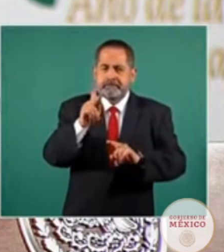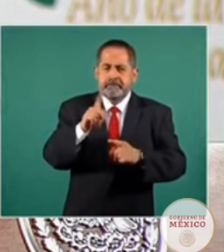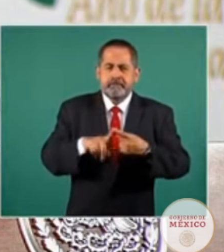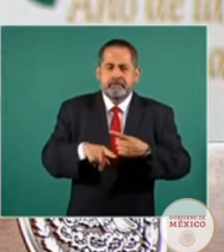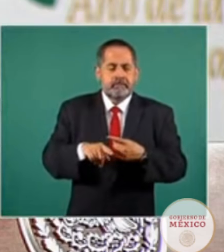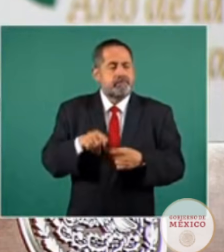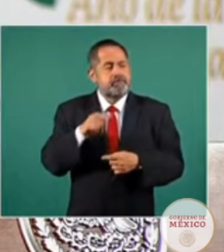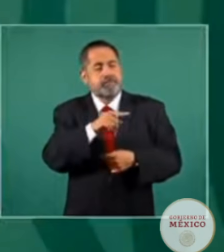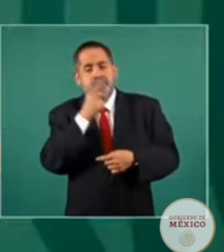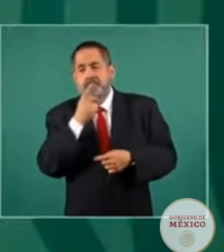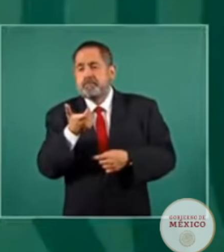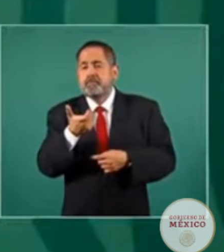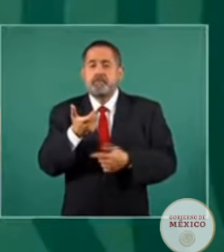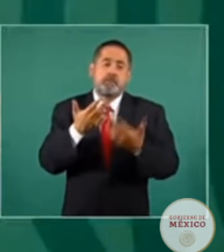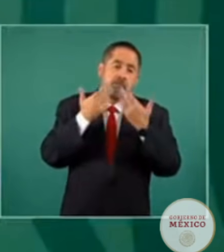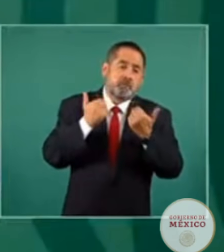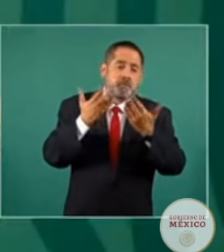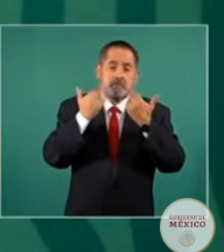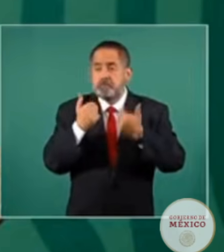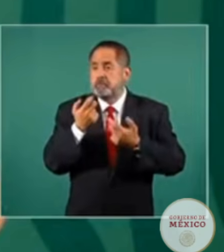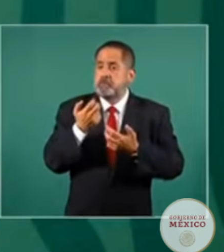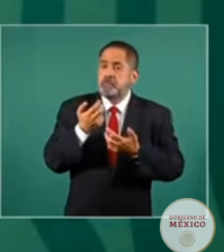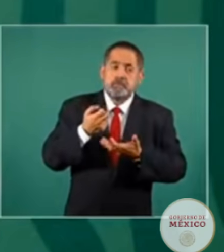falta de recursos o de